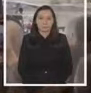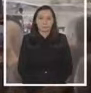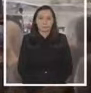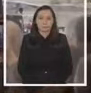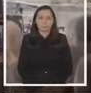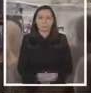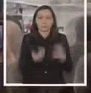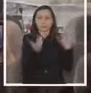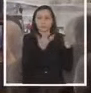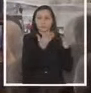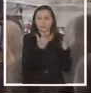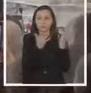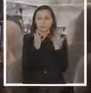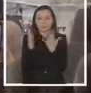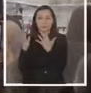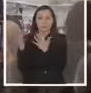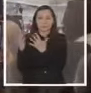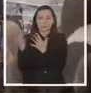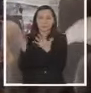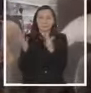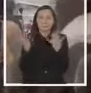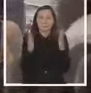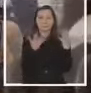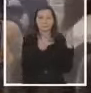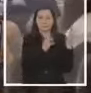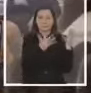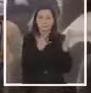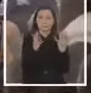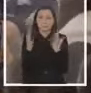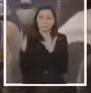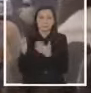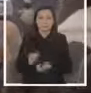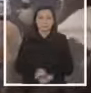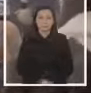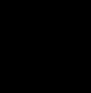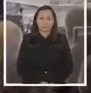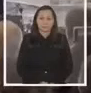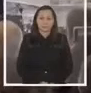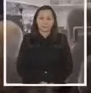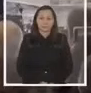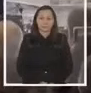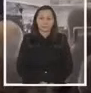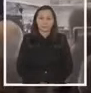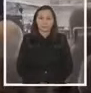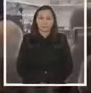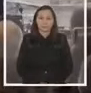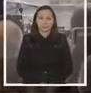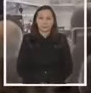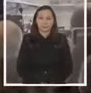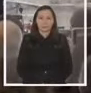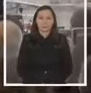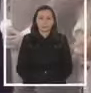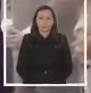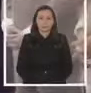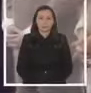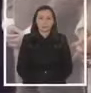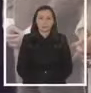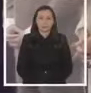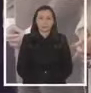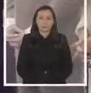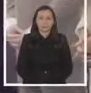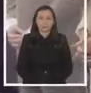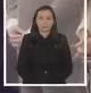dicho, esto es gradual, se tiene máximo 5 años para hacer 500 en todo el